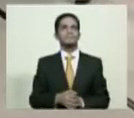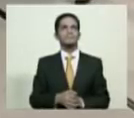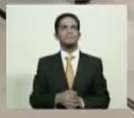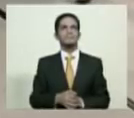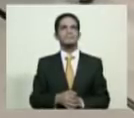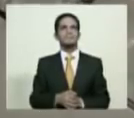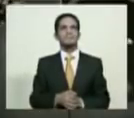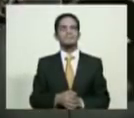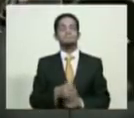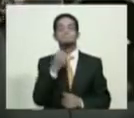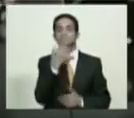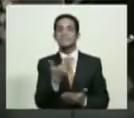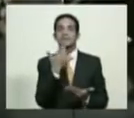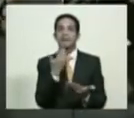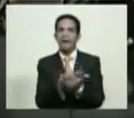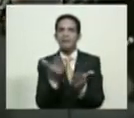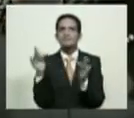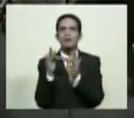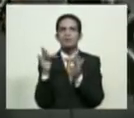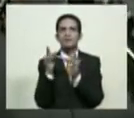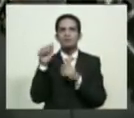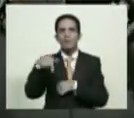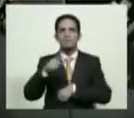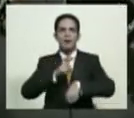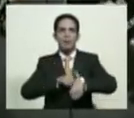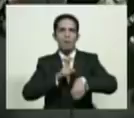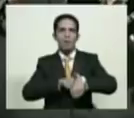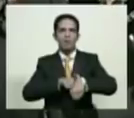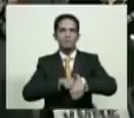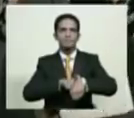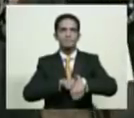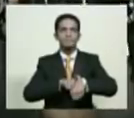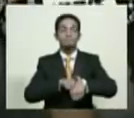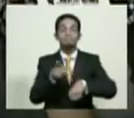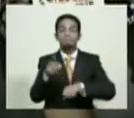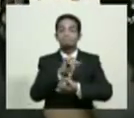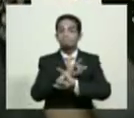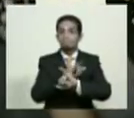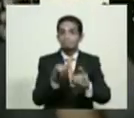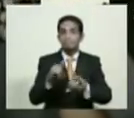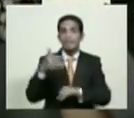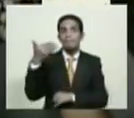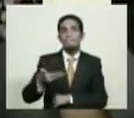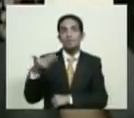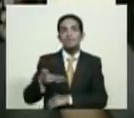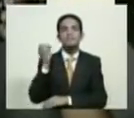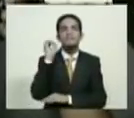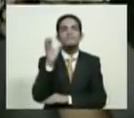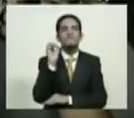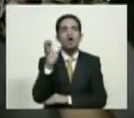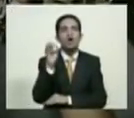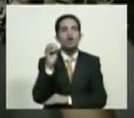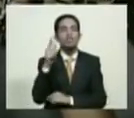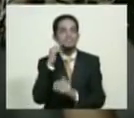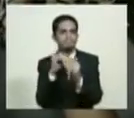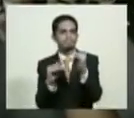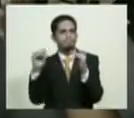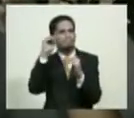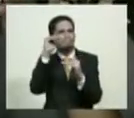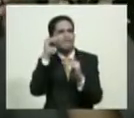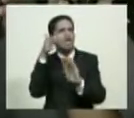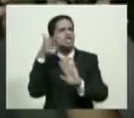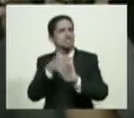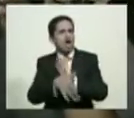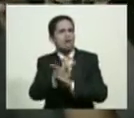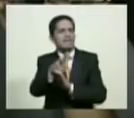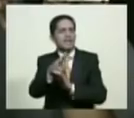Bien, muchísimas gracias por el contacto a esta hora, Barry. En efecto, acaba de culminar este importante foro de alto nivel relacionado a este programa